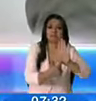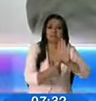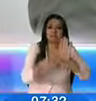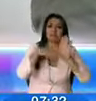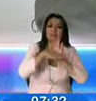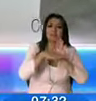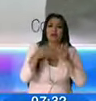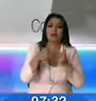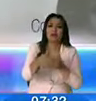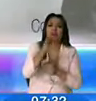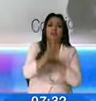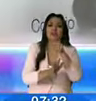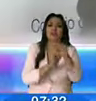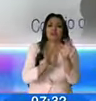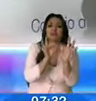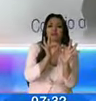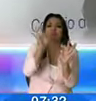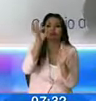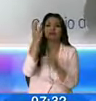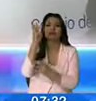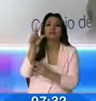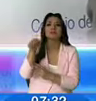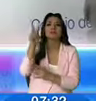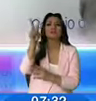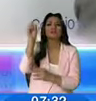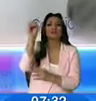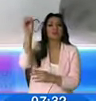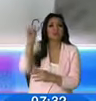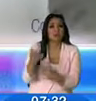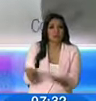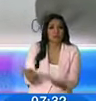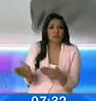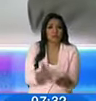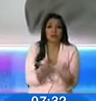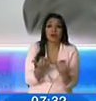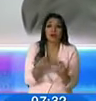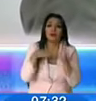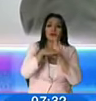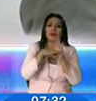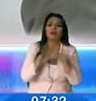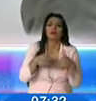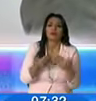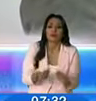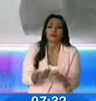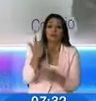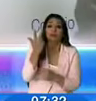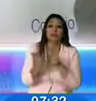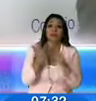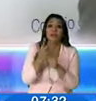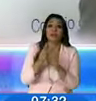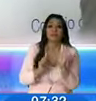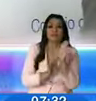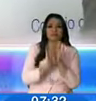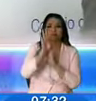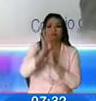los últimos 3 años? Han crecido en 16.2%. ¿Cómo está la cartera? La cartera en los últimos 3 años ha